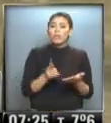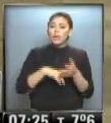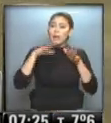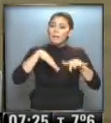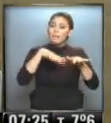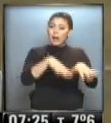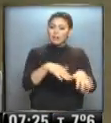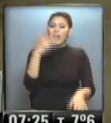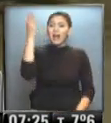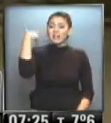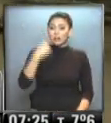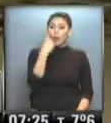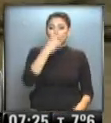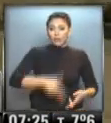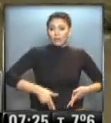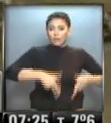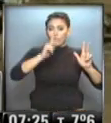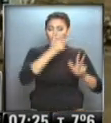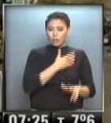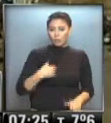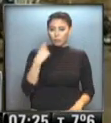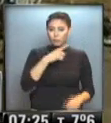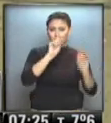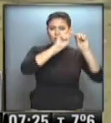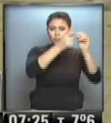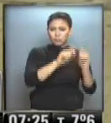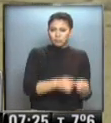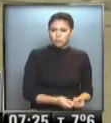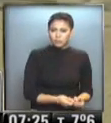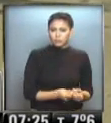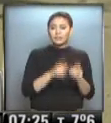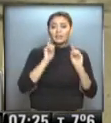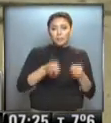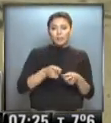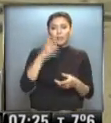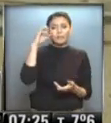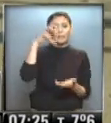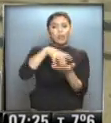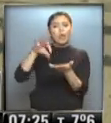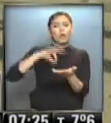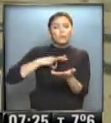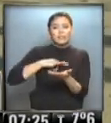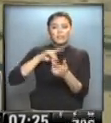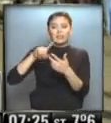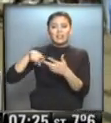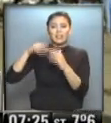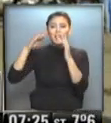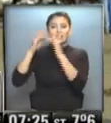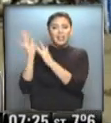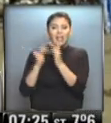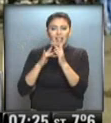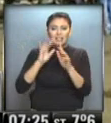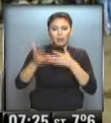los enfrentamientos de ayer, un edificio gubernamental fue destrozado en Giza, cerca del Cairo, y varias comisarías e iglesias copadas